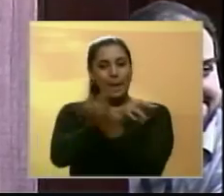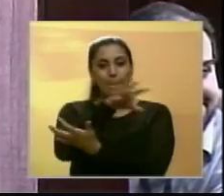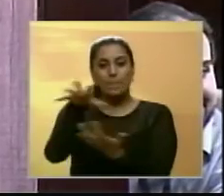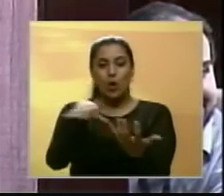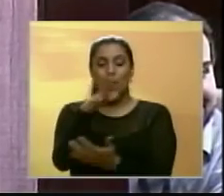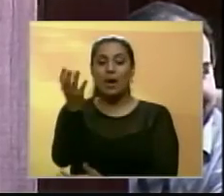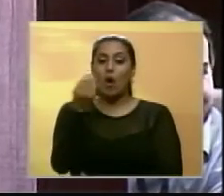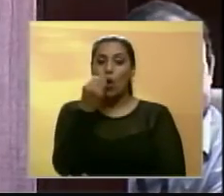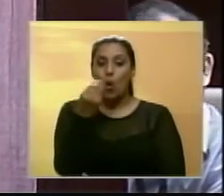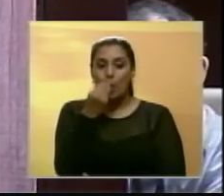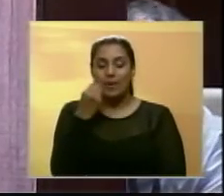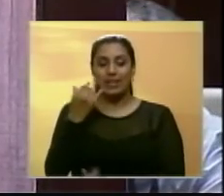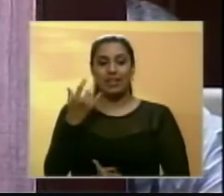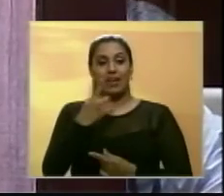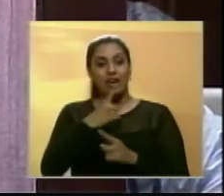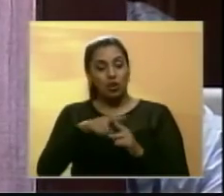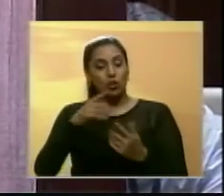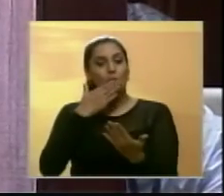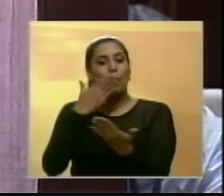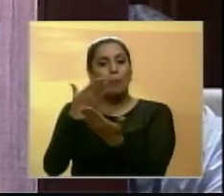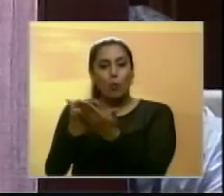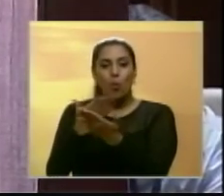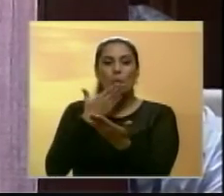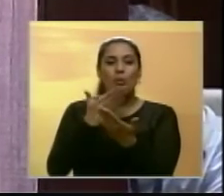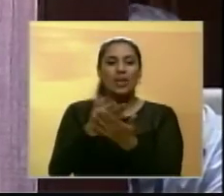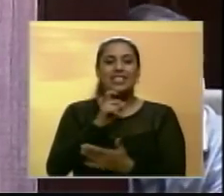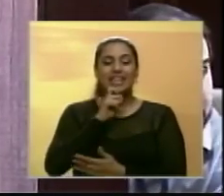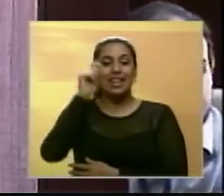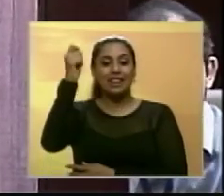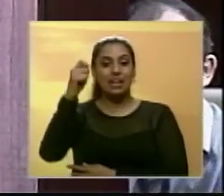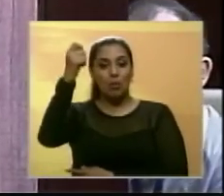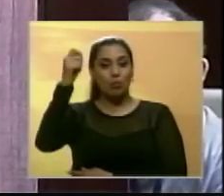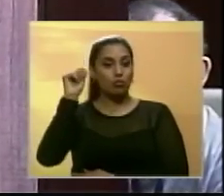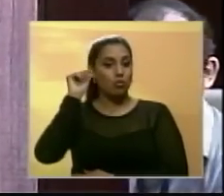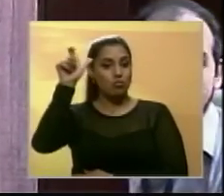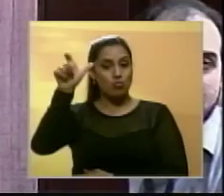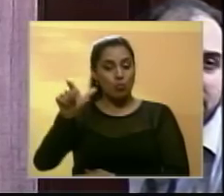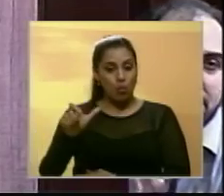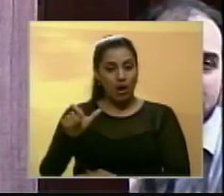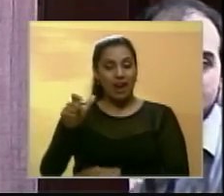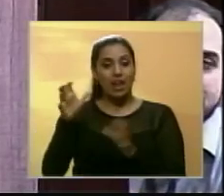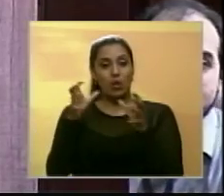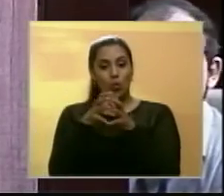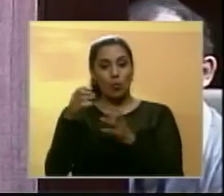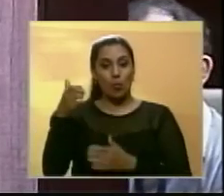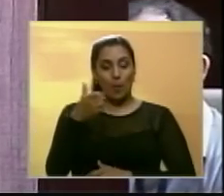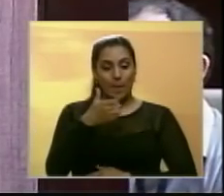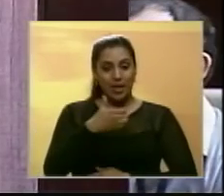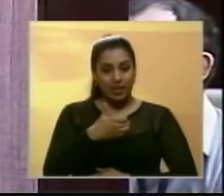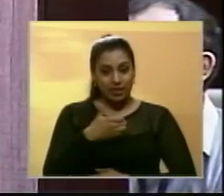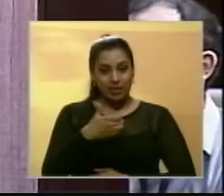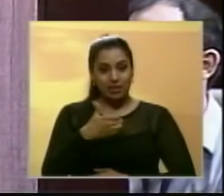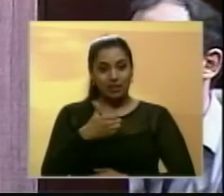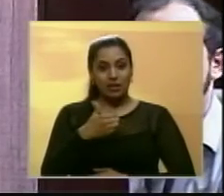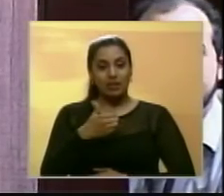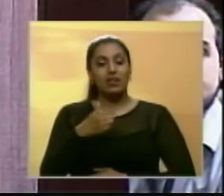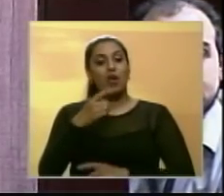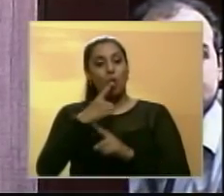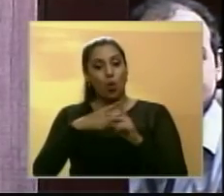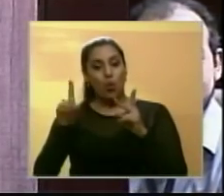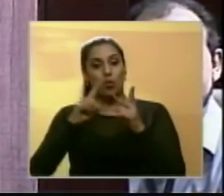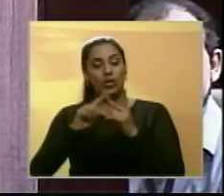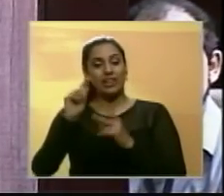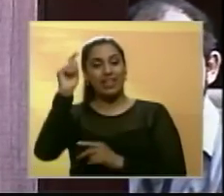crisis alimentaria y por proposición de la diputada Manuela Bolívar de la Mesa de la Unidad Democrática, la